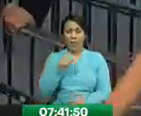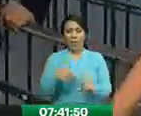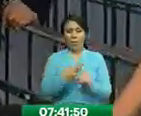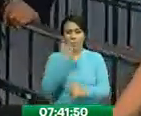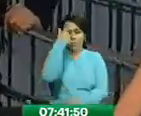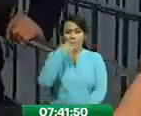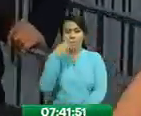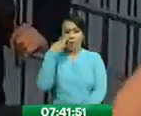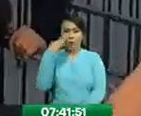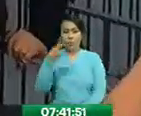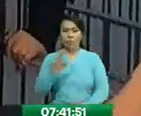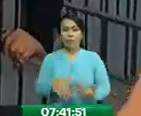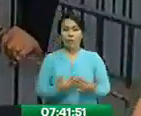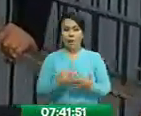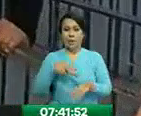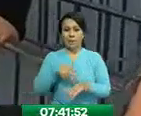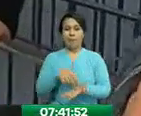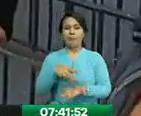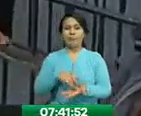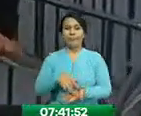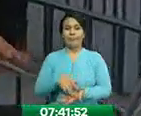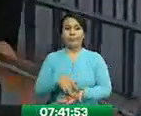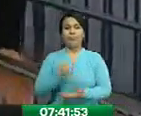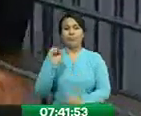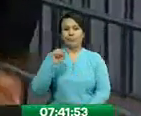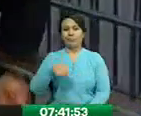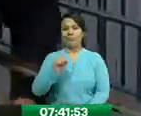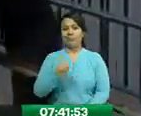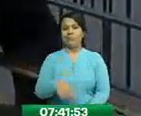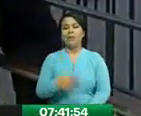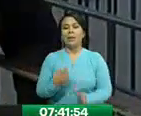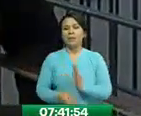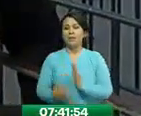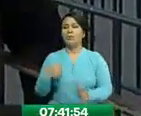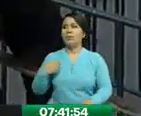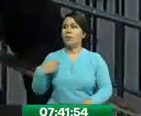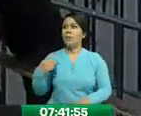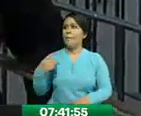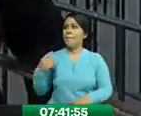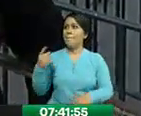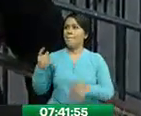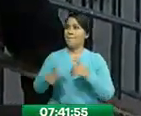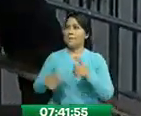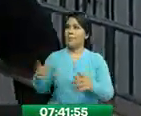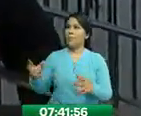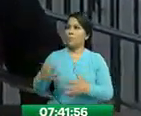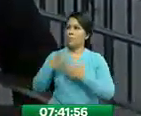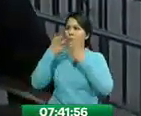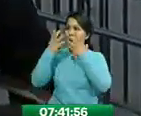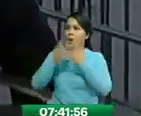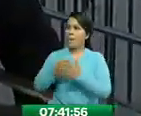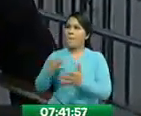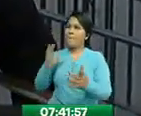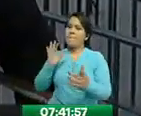el bus en este paradero de...? Sí. ¿Qué le ha pasado, por ejemplo? Tropiezo de todo el personal.